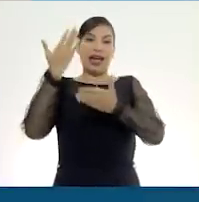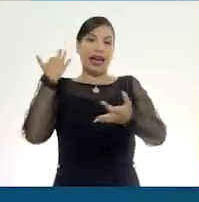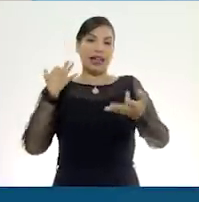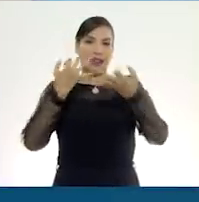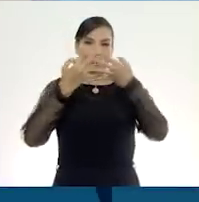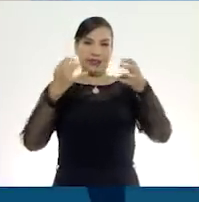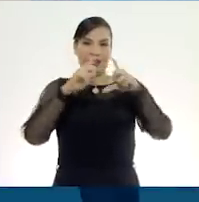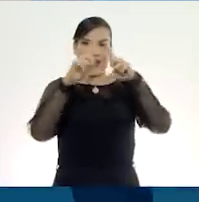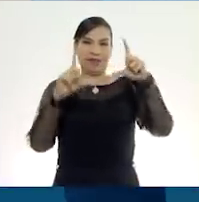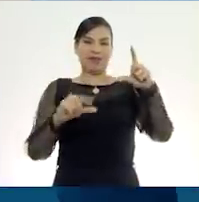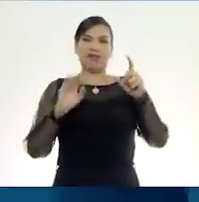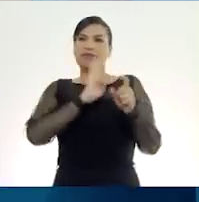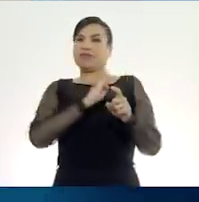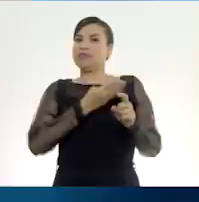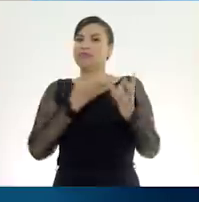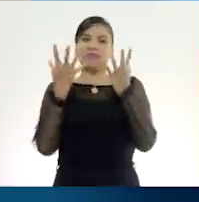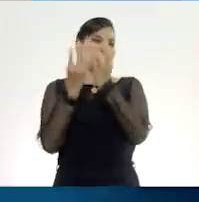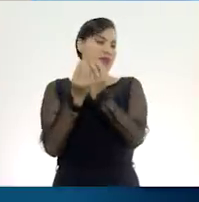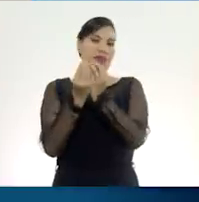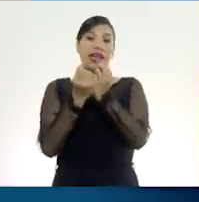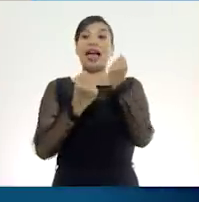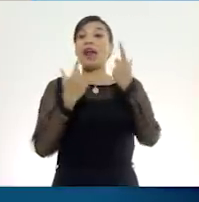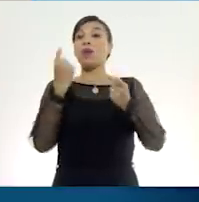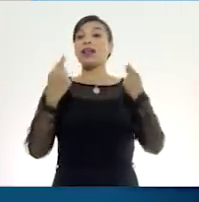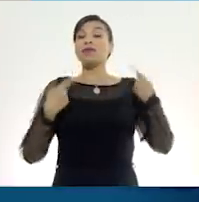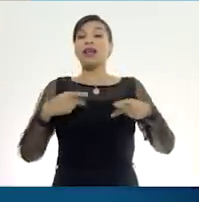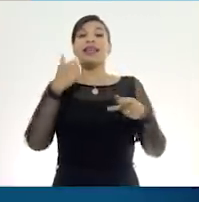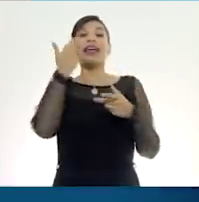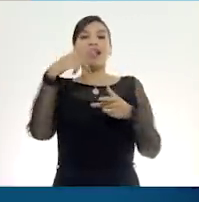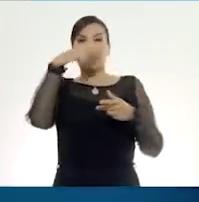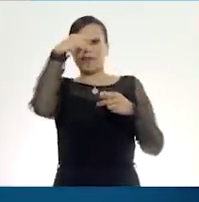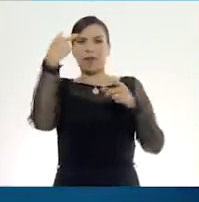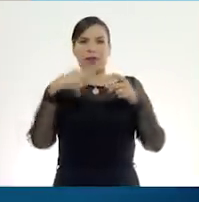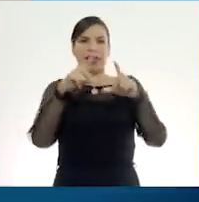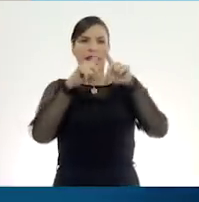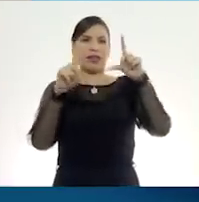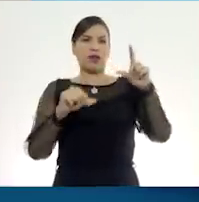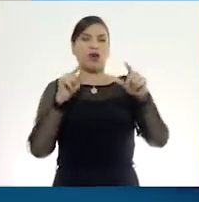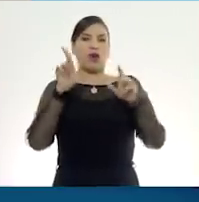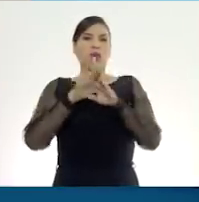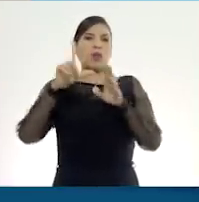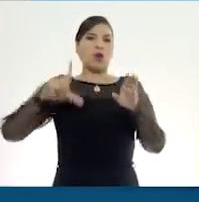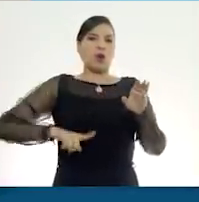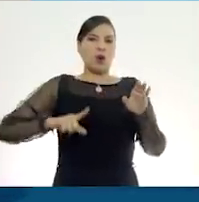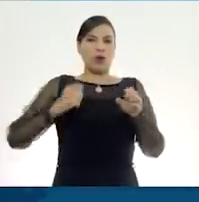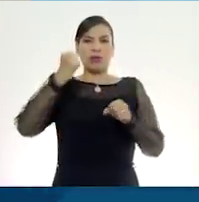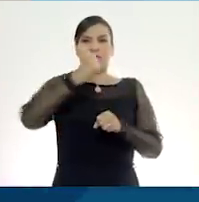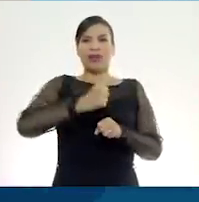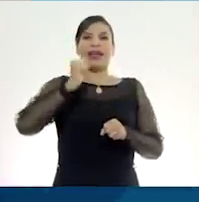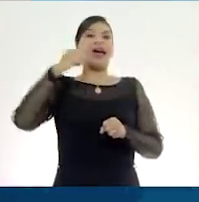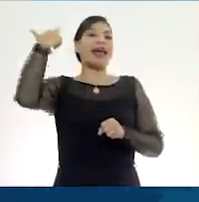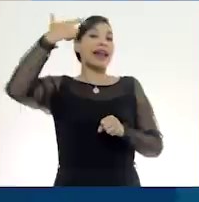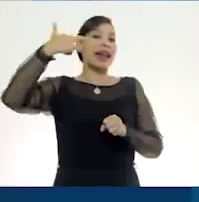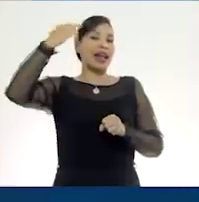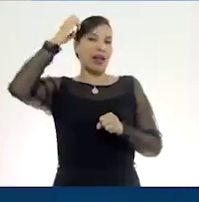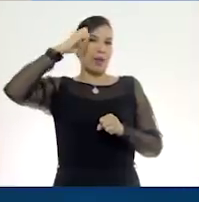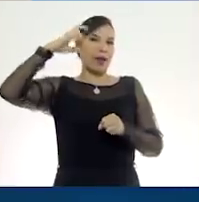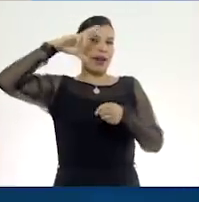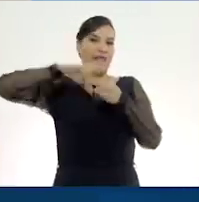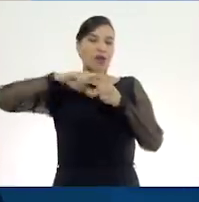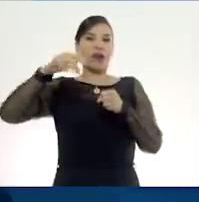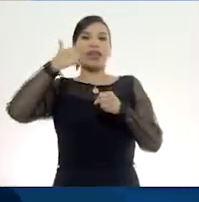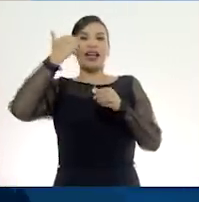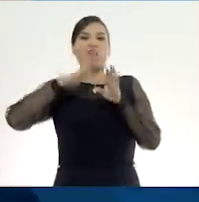no formaba parte de España. Algunas personas querían que México siguiera siendo gobernado por un rey o un emperador, es decir, querían